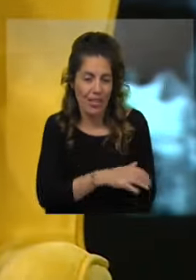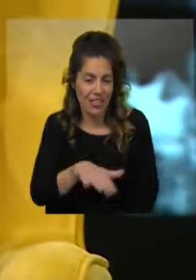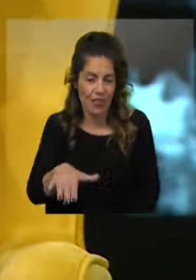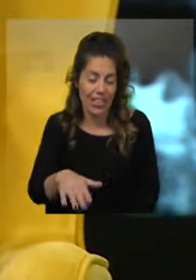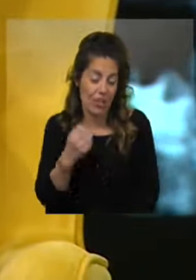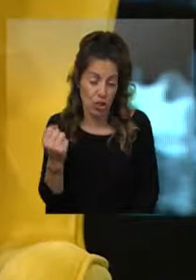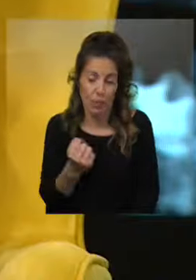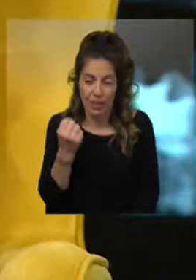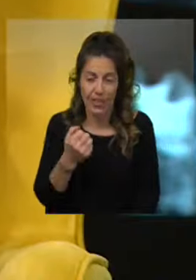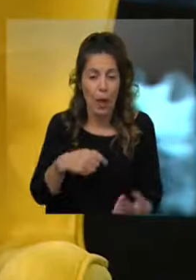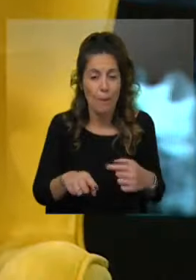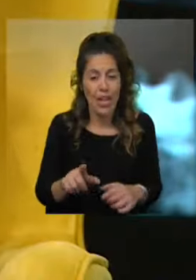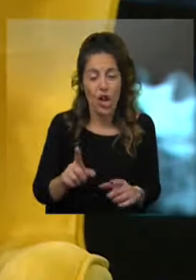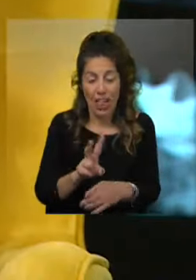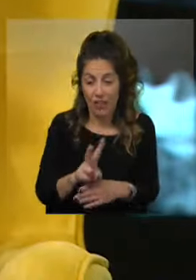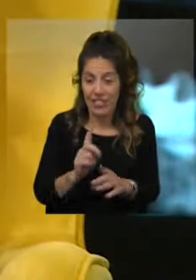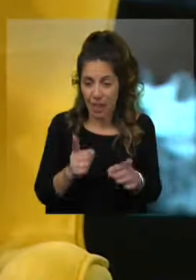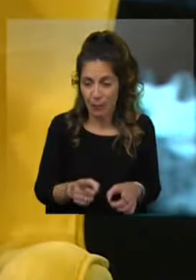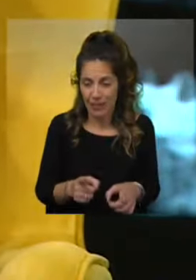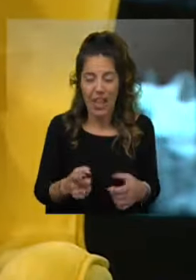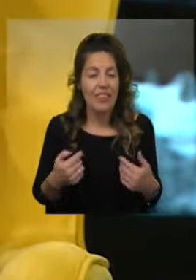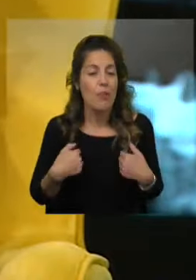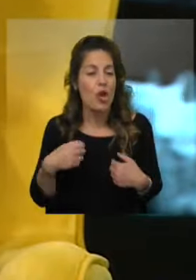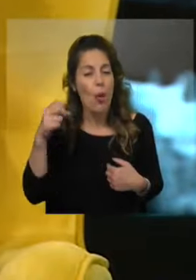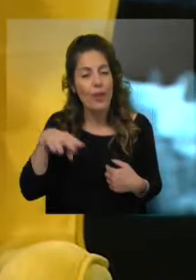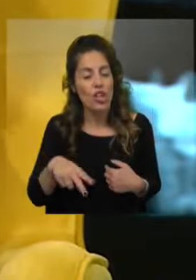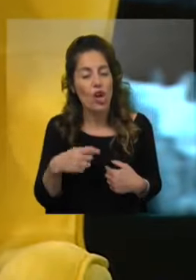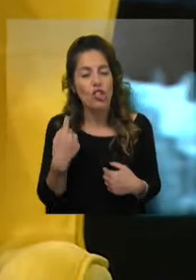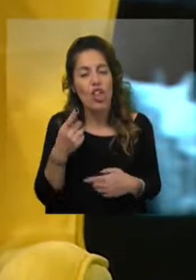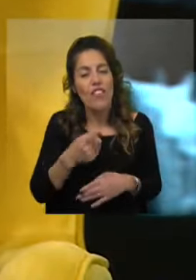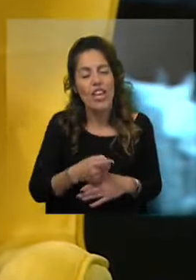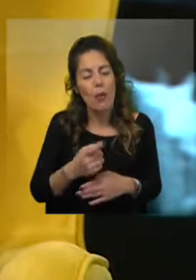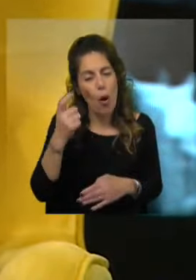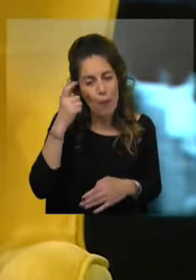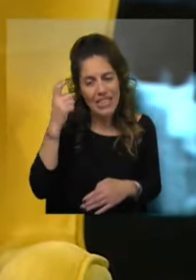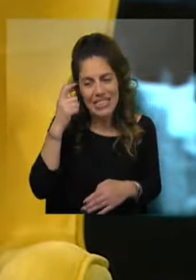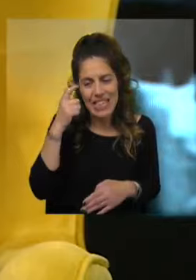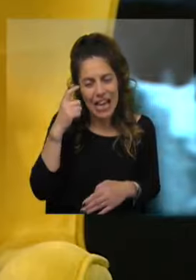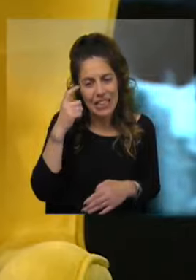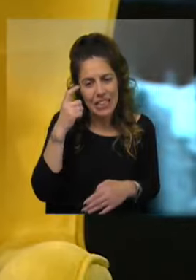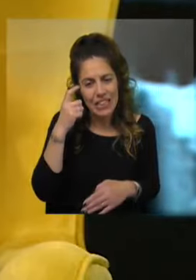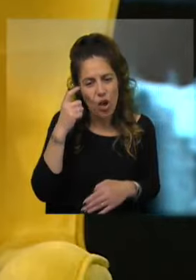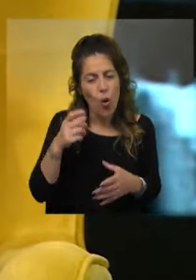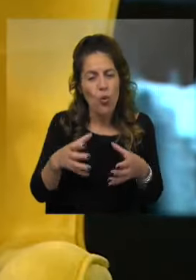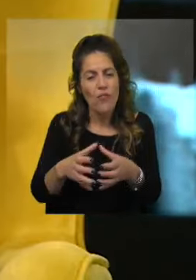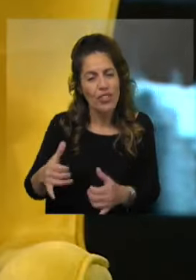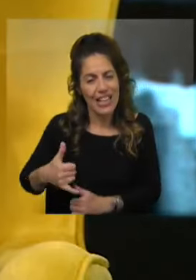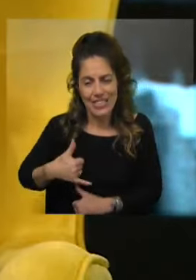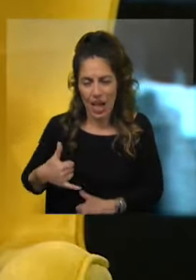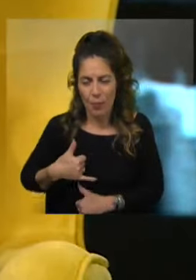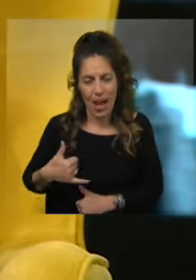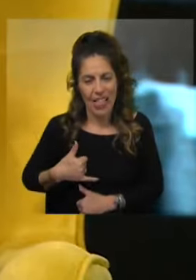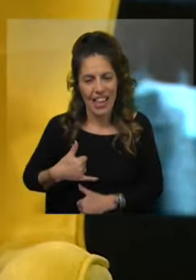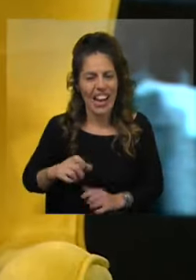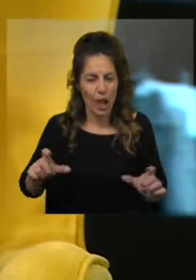son super importantes pero la defensa también desde mi punto de vista nosotros deberíamos pensar una unas fuerzas armadas eh